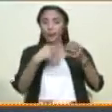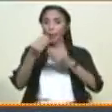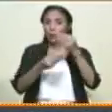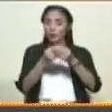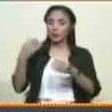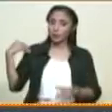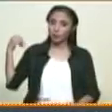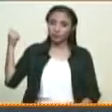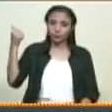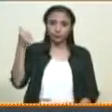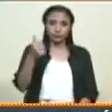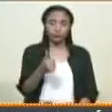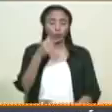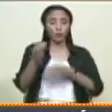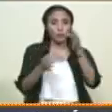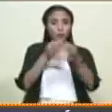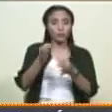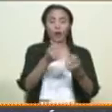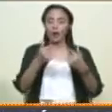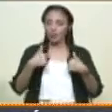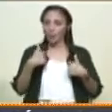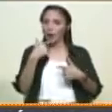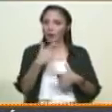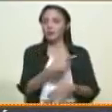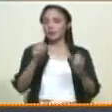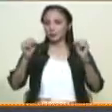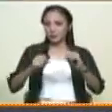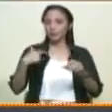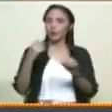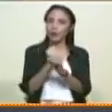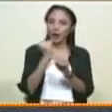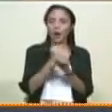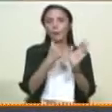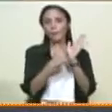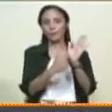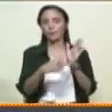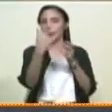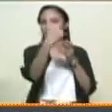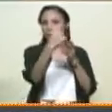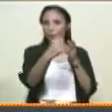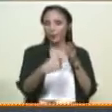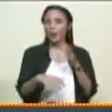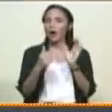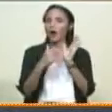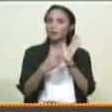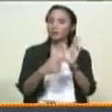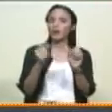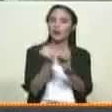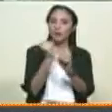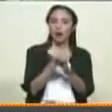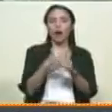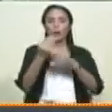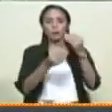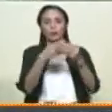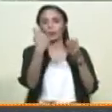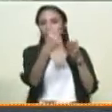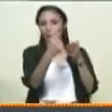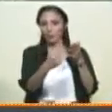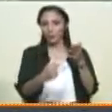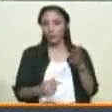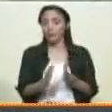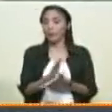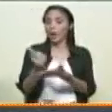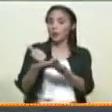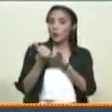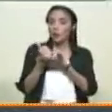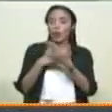será Diosdado Cabello el que ha cumplido, será esta Asamblea Nacional Constituyente. Así como les pido ayuda para